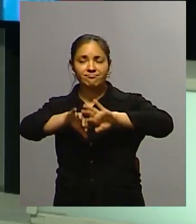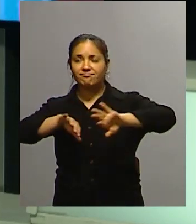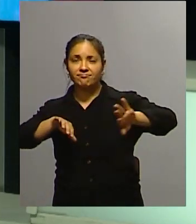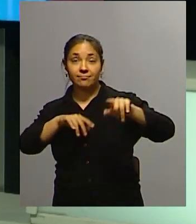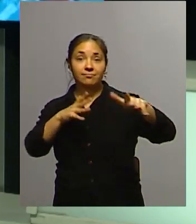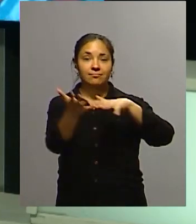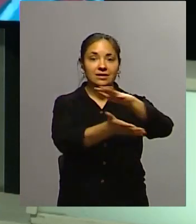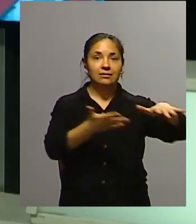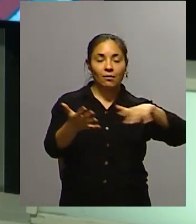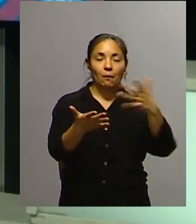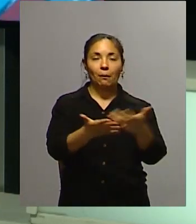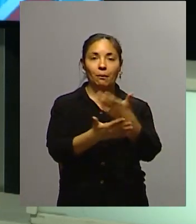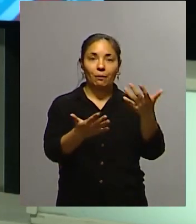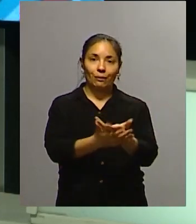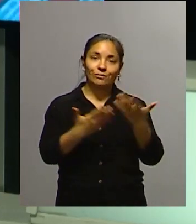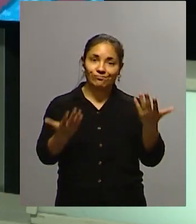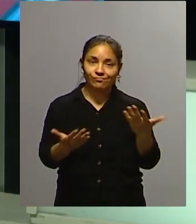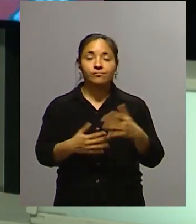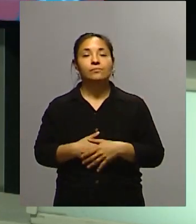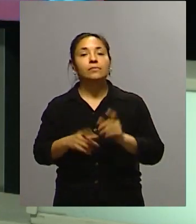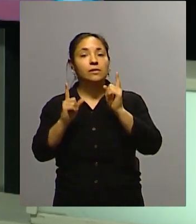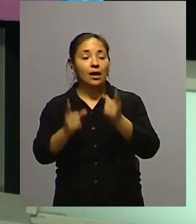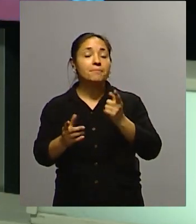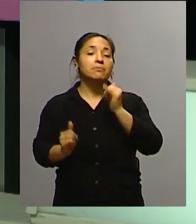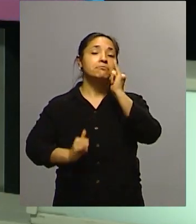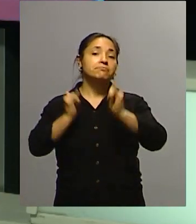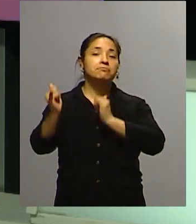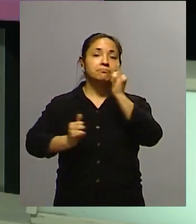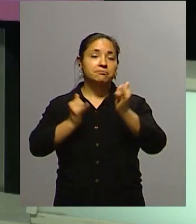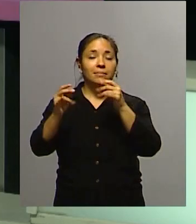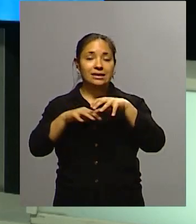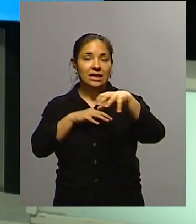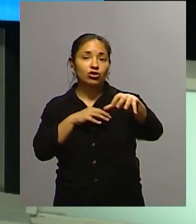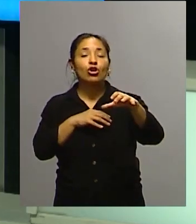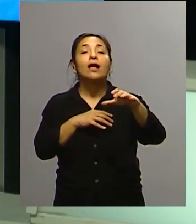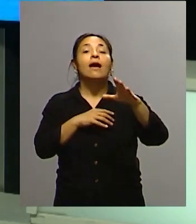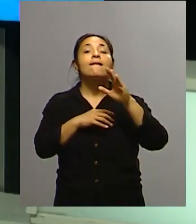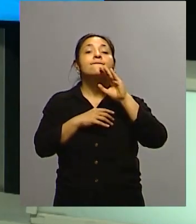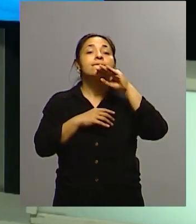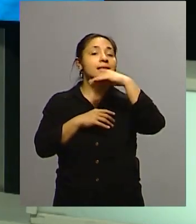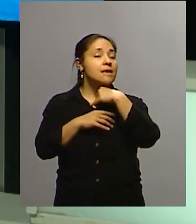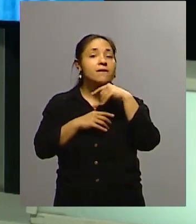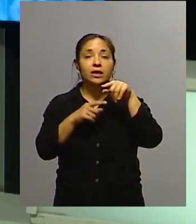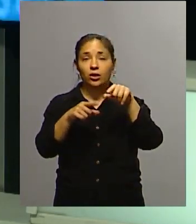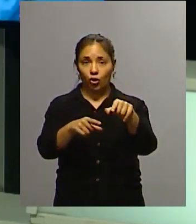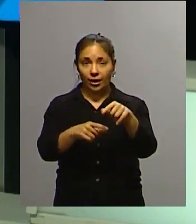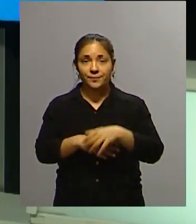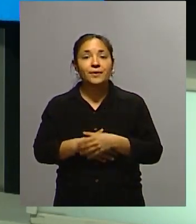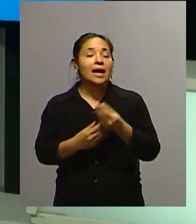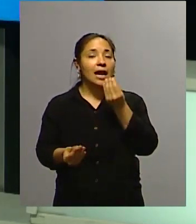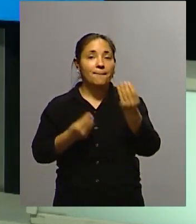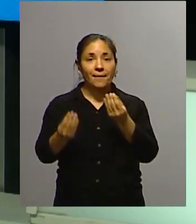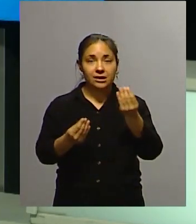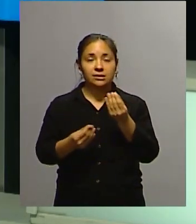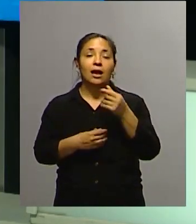enfrentar esta crisis económica. Por supuesto vamos a hablar de lo que sucede en el sector vitivinícola, qué está pasando con el vino